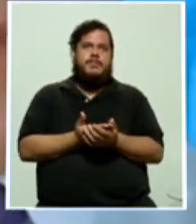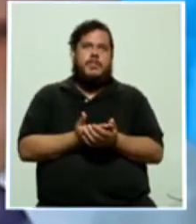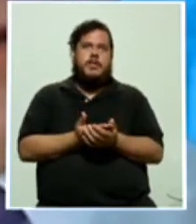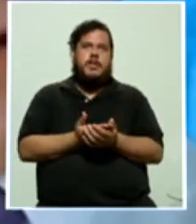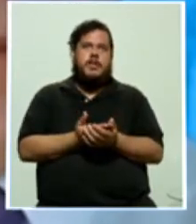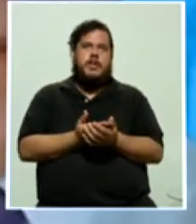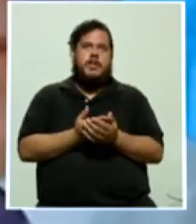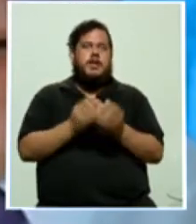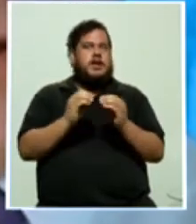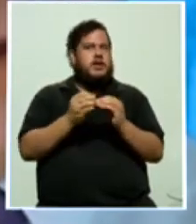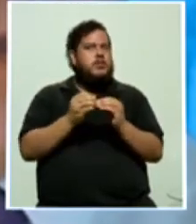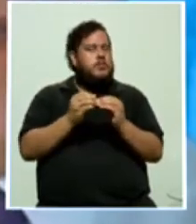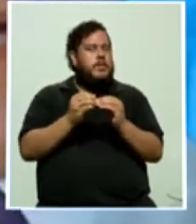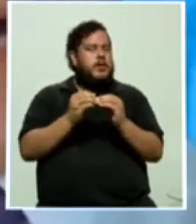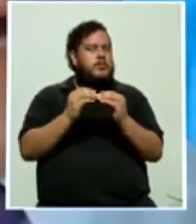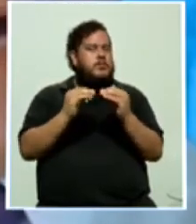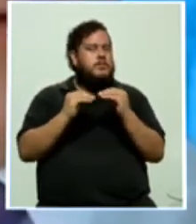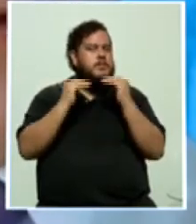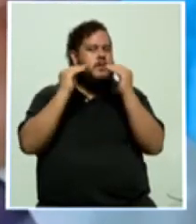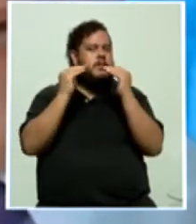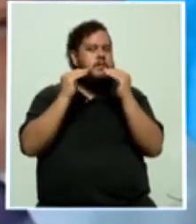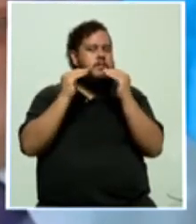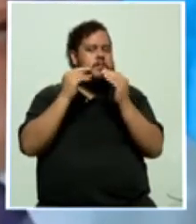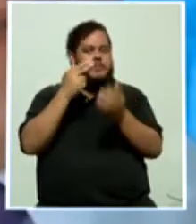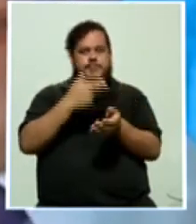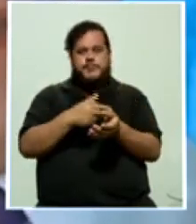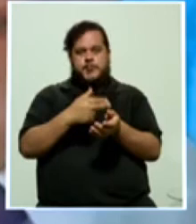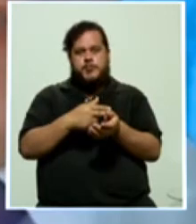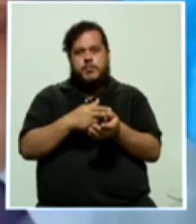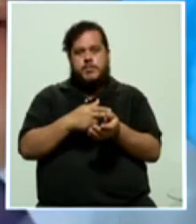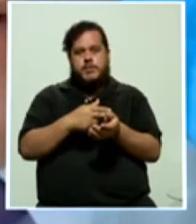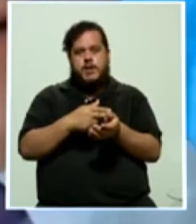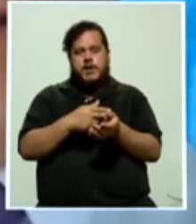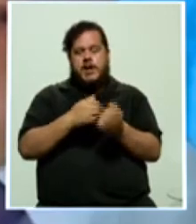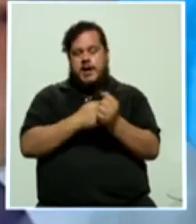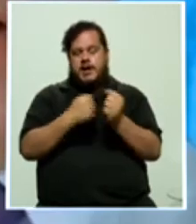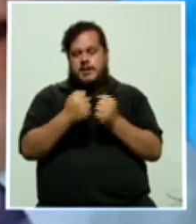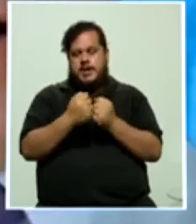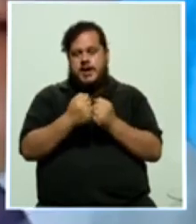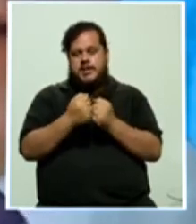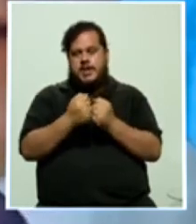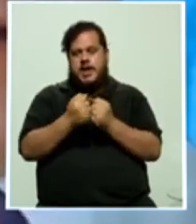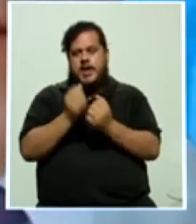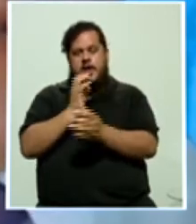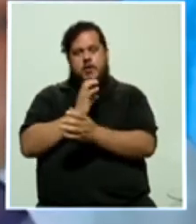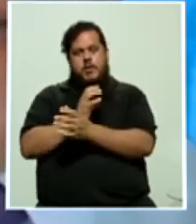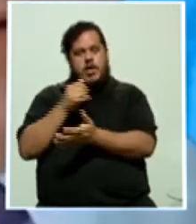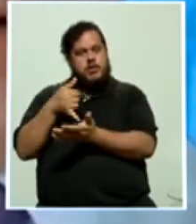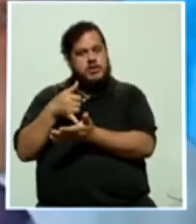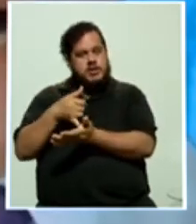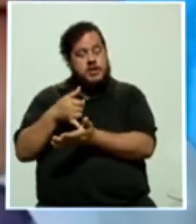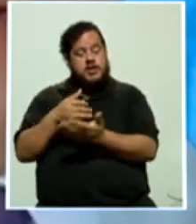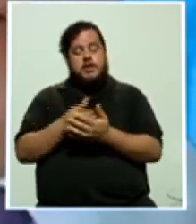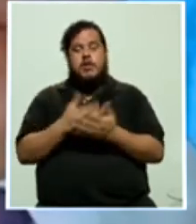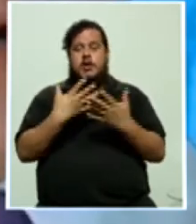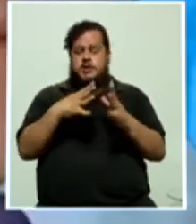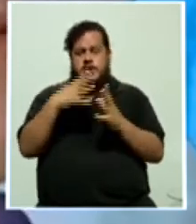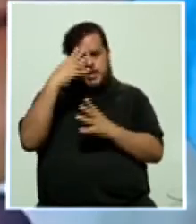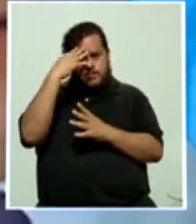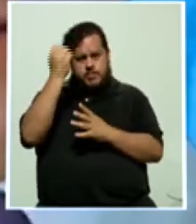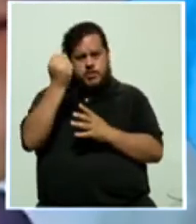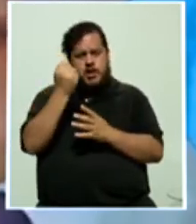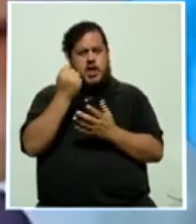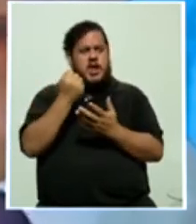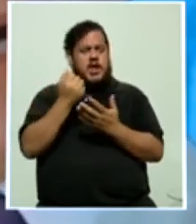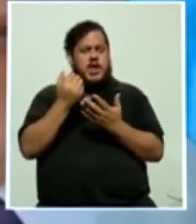números mayores a los hospitales, a las salas de cuidados intensivos de COVID, ya estando inmunizados en un gran por